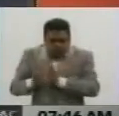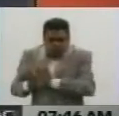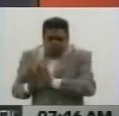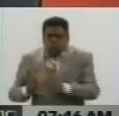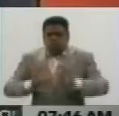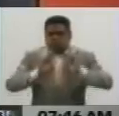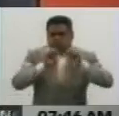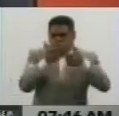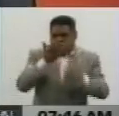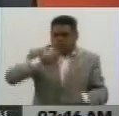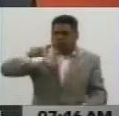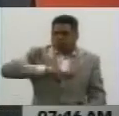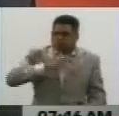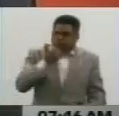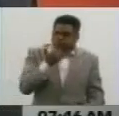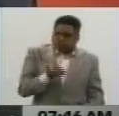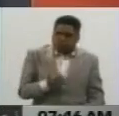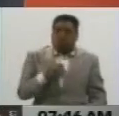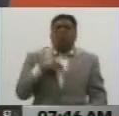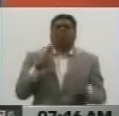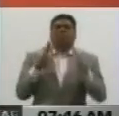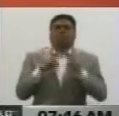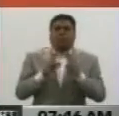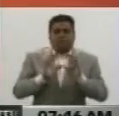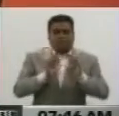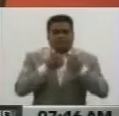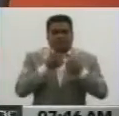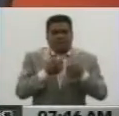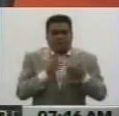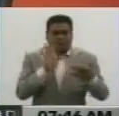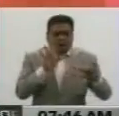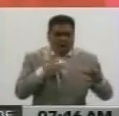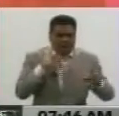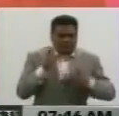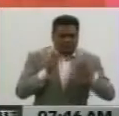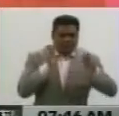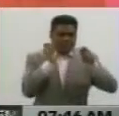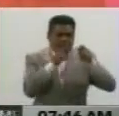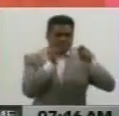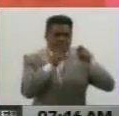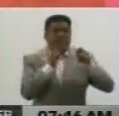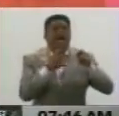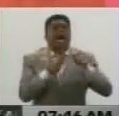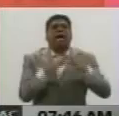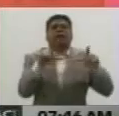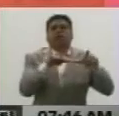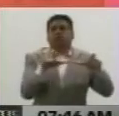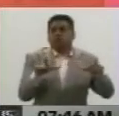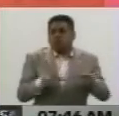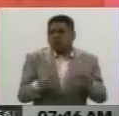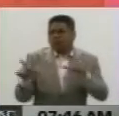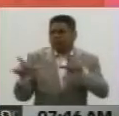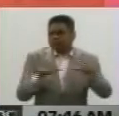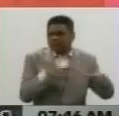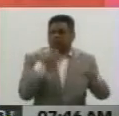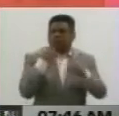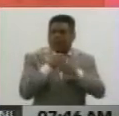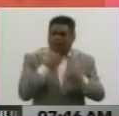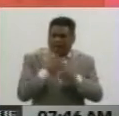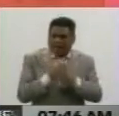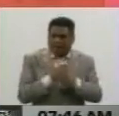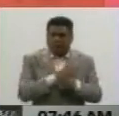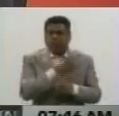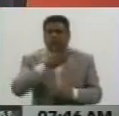proceso de organización reconocemos esa actividad en muchos aspectos, inclusive en las áreas donde ya se estén trabajando. Lo que vamos